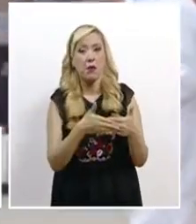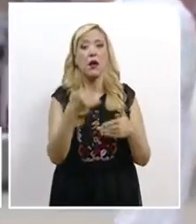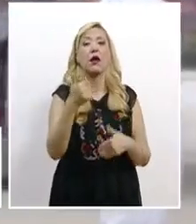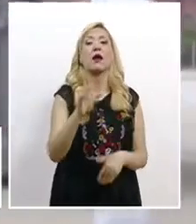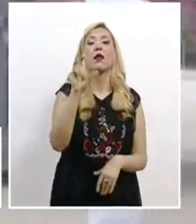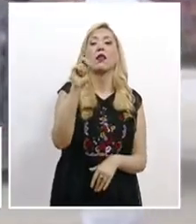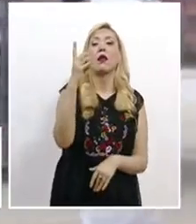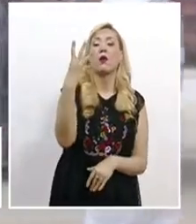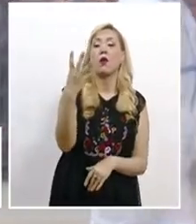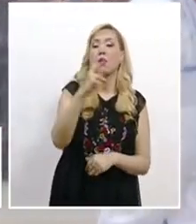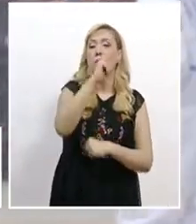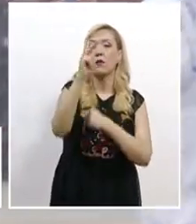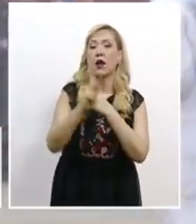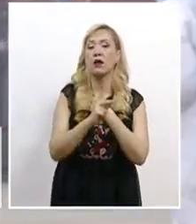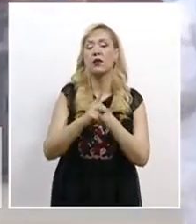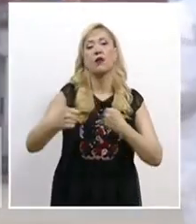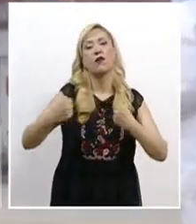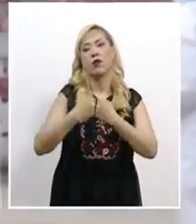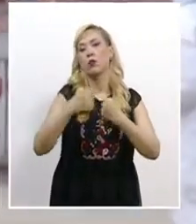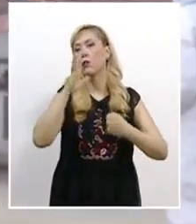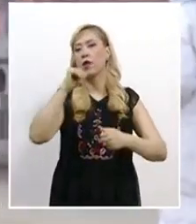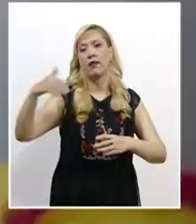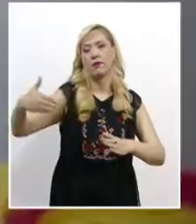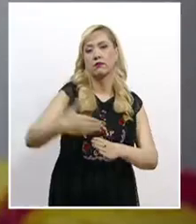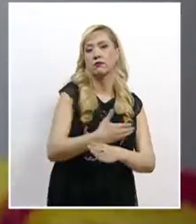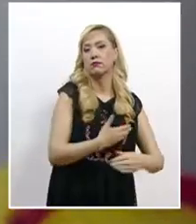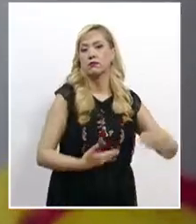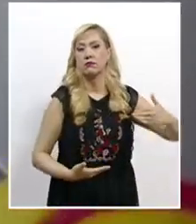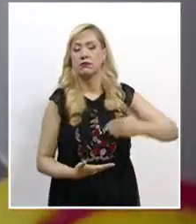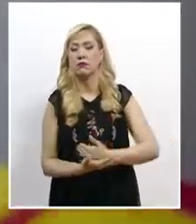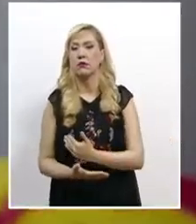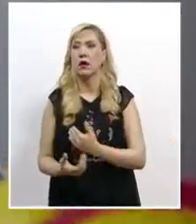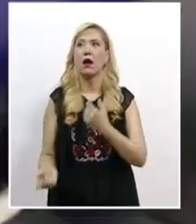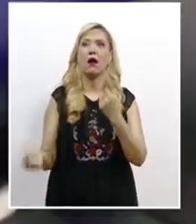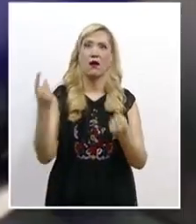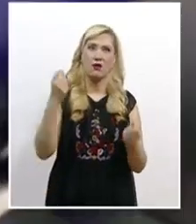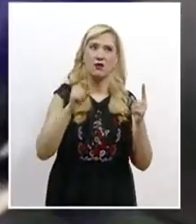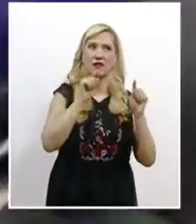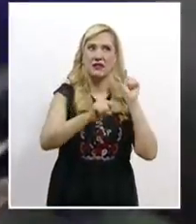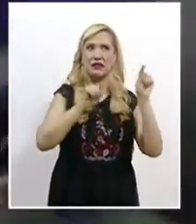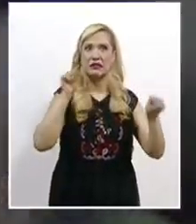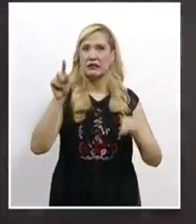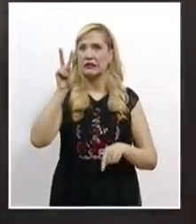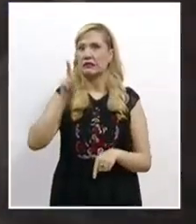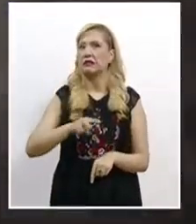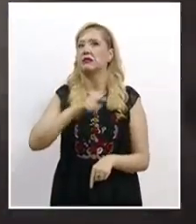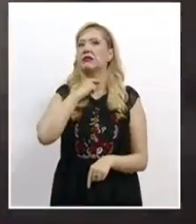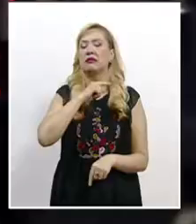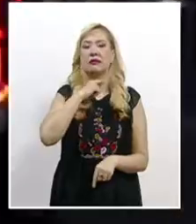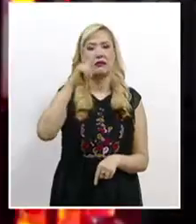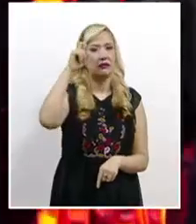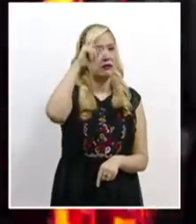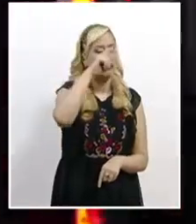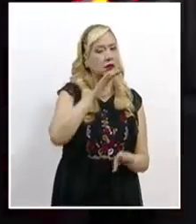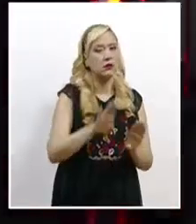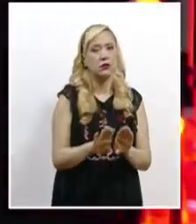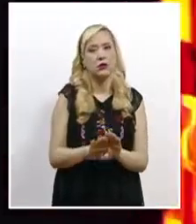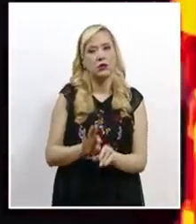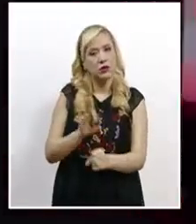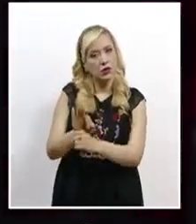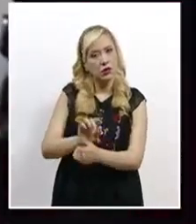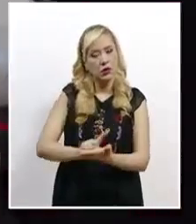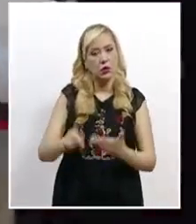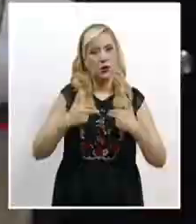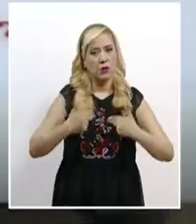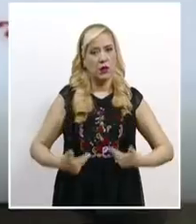adoptaron restricciones sobre sus fronteras. En algunos casos, estas y otras medidas tuvieron consecuencias adversas para la protección de los